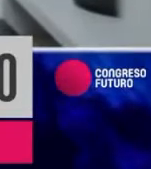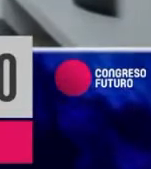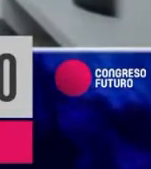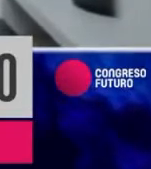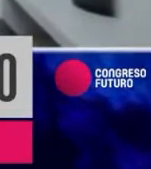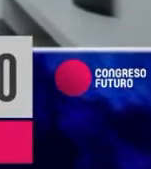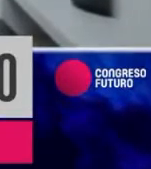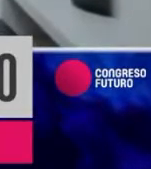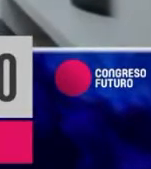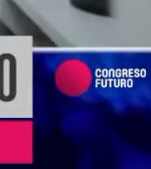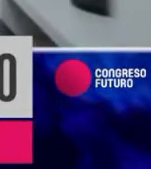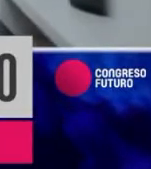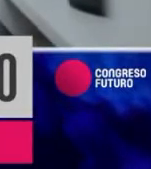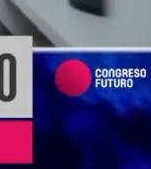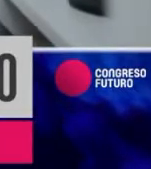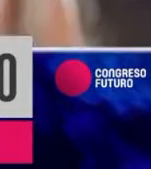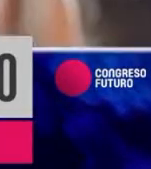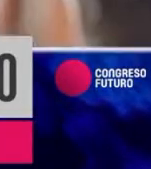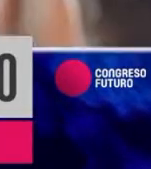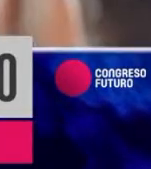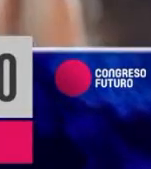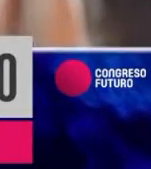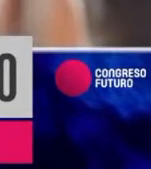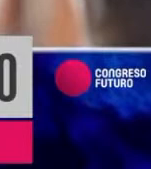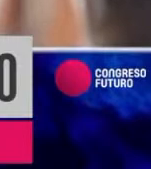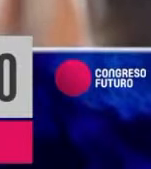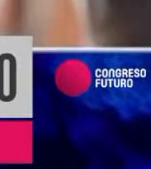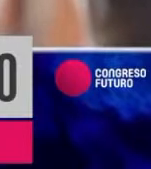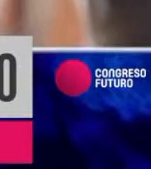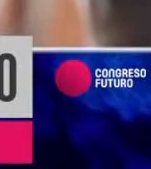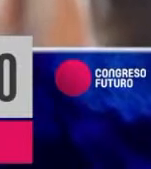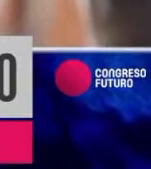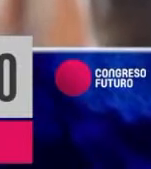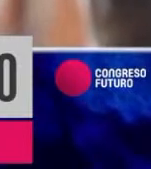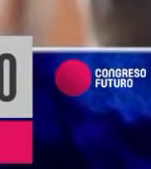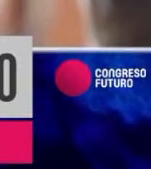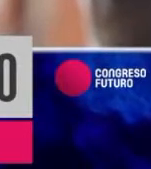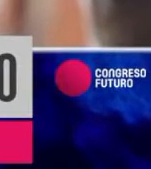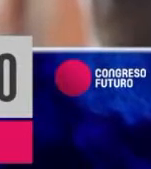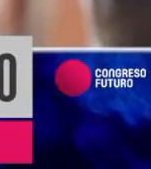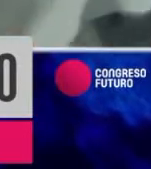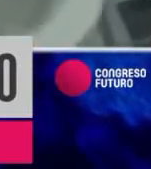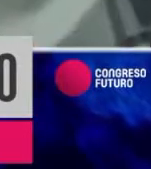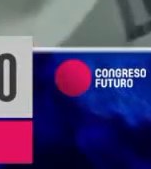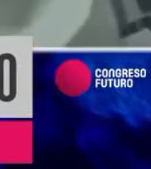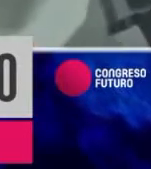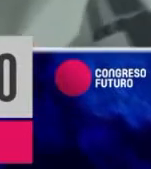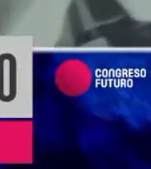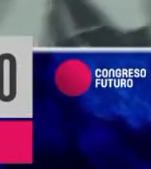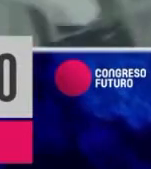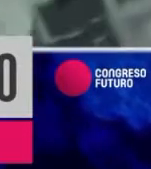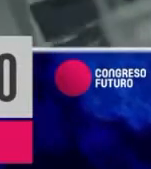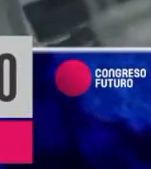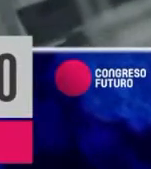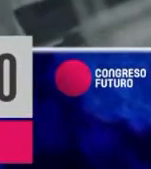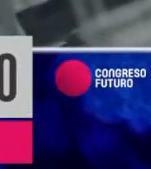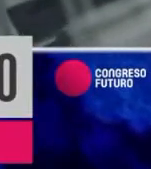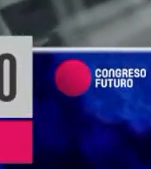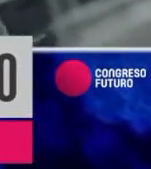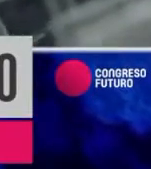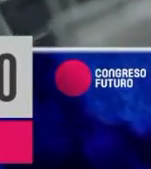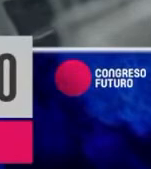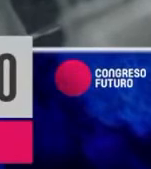Realmente las personas que no tienen participación directa o no están en los centros de poder, como nosotros que estamos en Santiago, etcétera, pueden llegar a través de